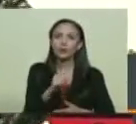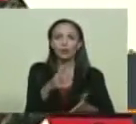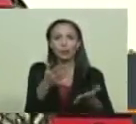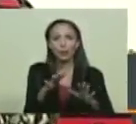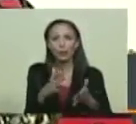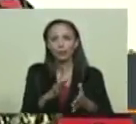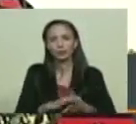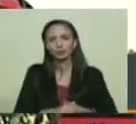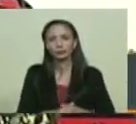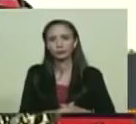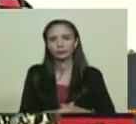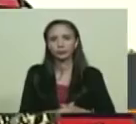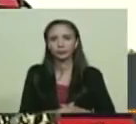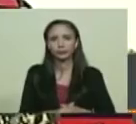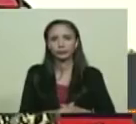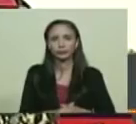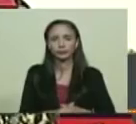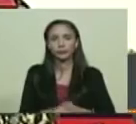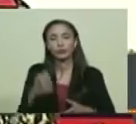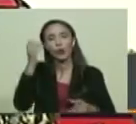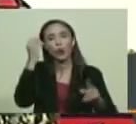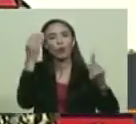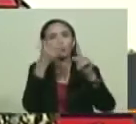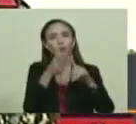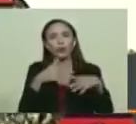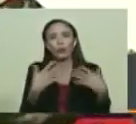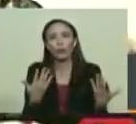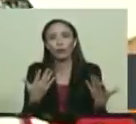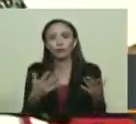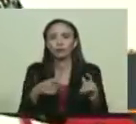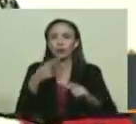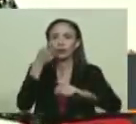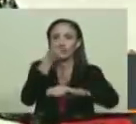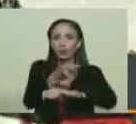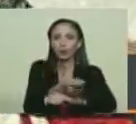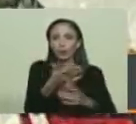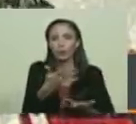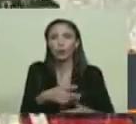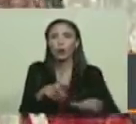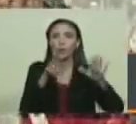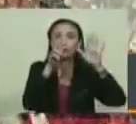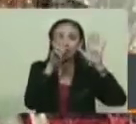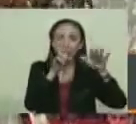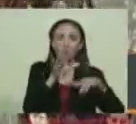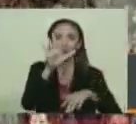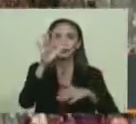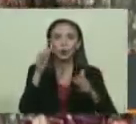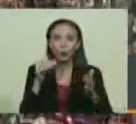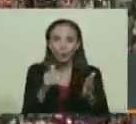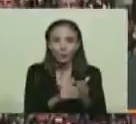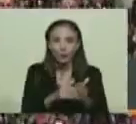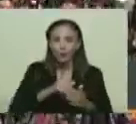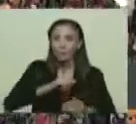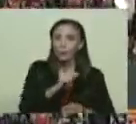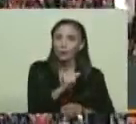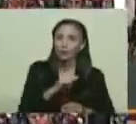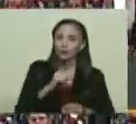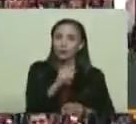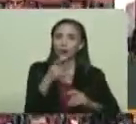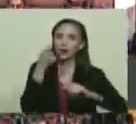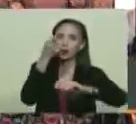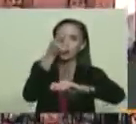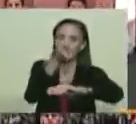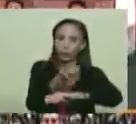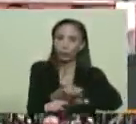aproximadamente. La meta es llegar por lo menos a 75.000 policías para